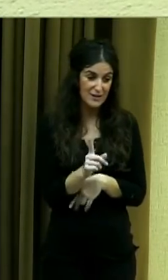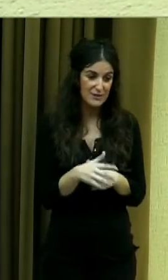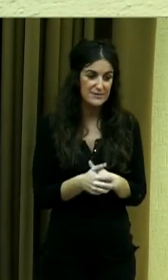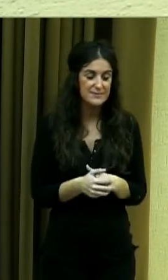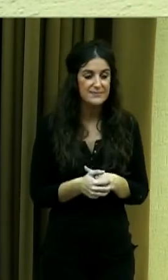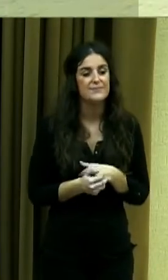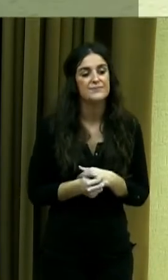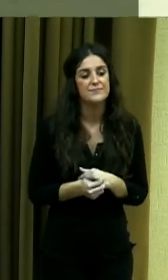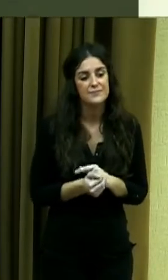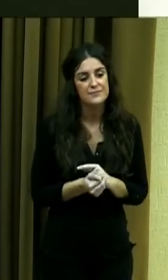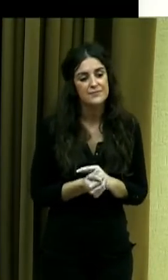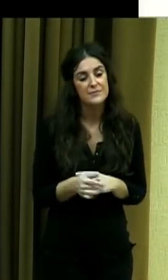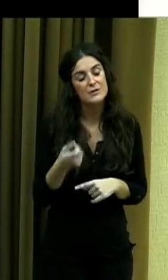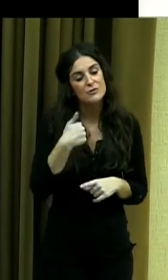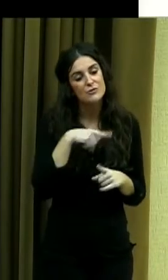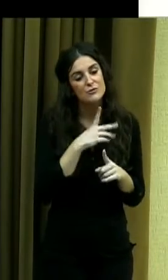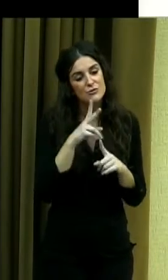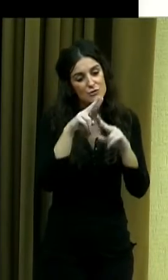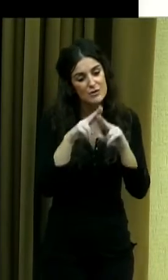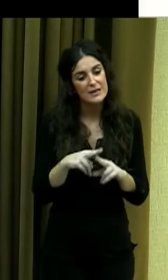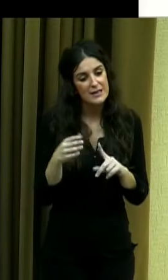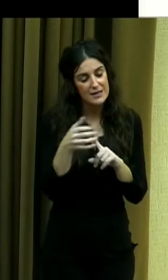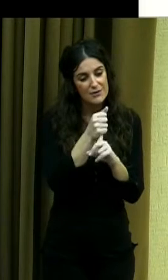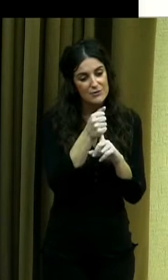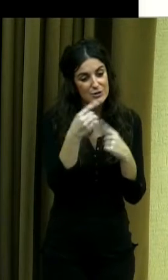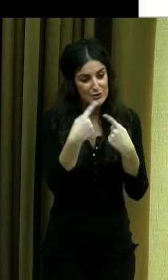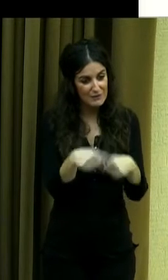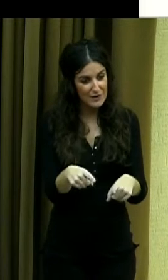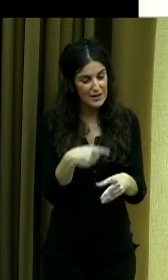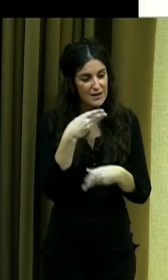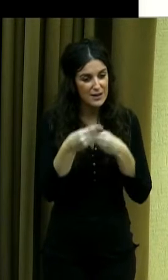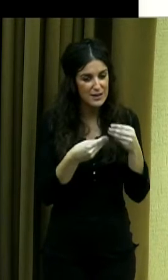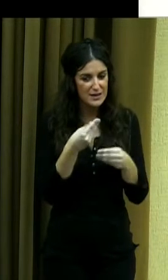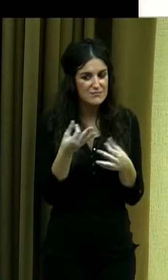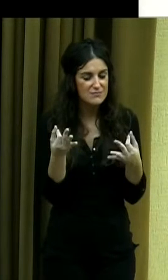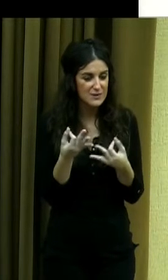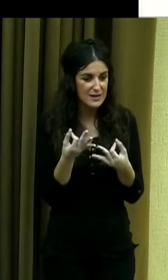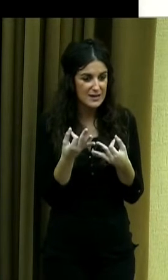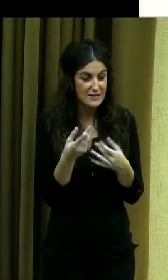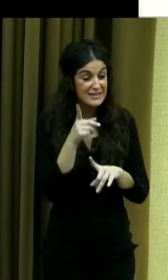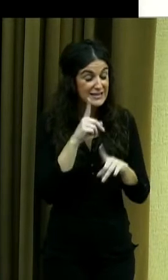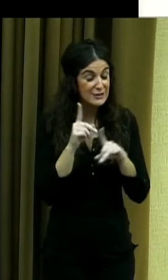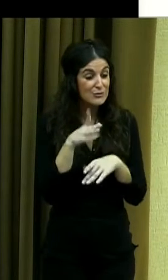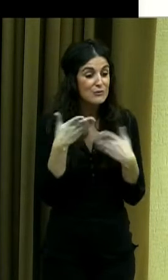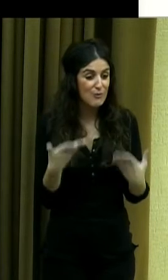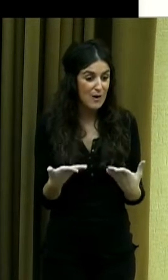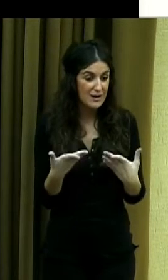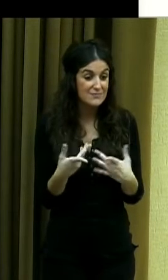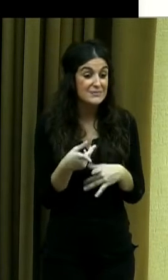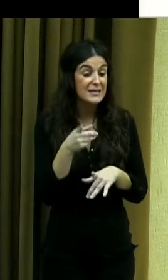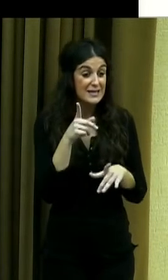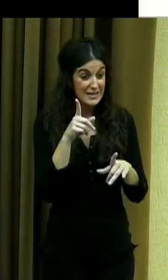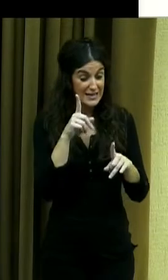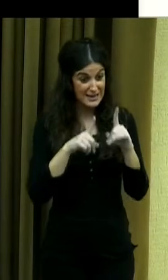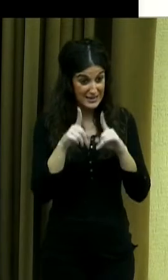¿Con qué vamos a hacer el diagnóstico diferencial de la discapacidad leve o límite? ¿Con qué trastornos del neurodesarrollo? Pues con el trastorno específico del